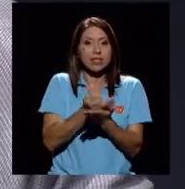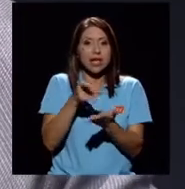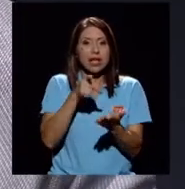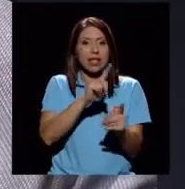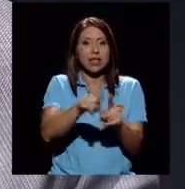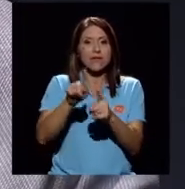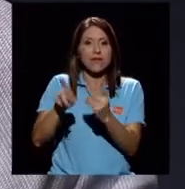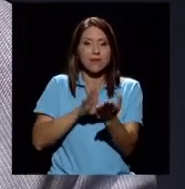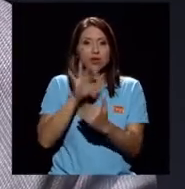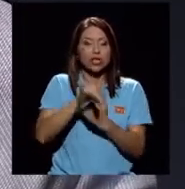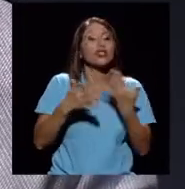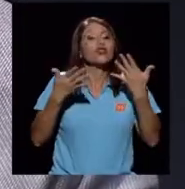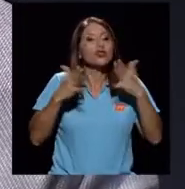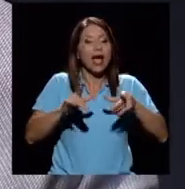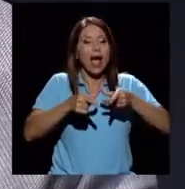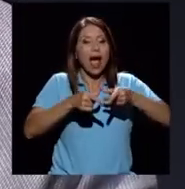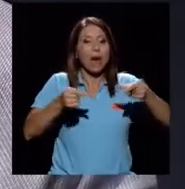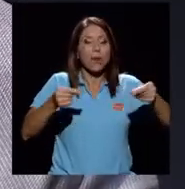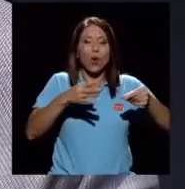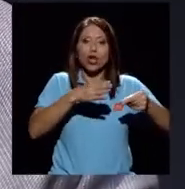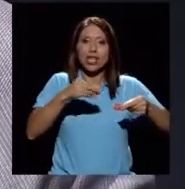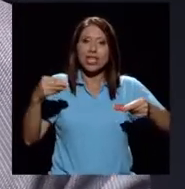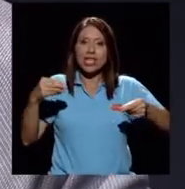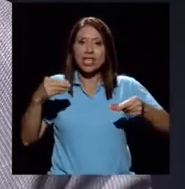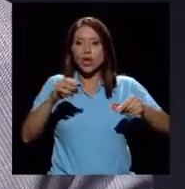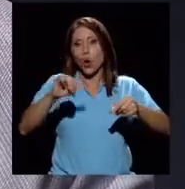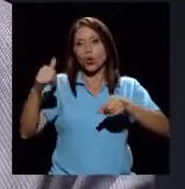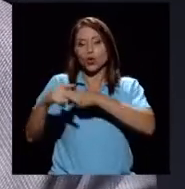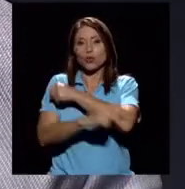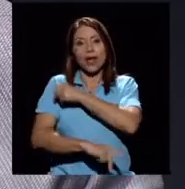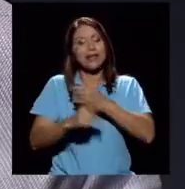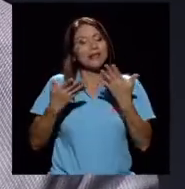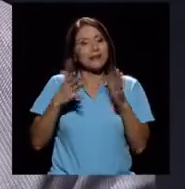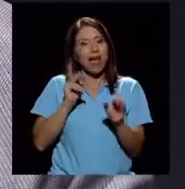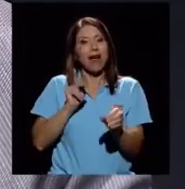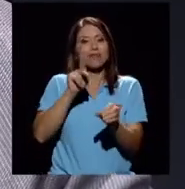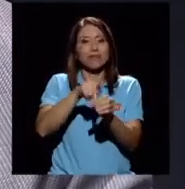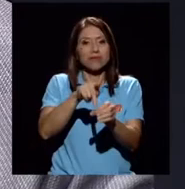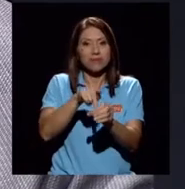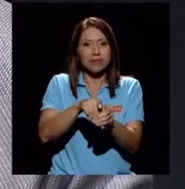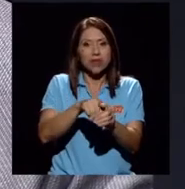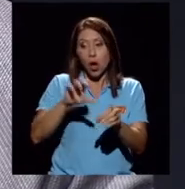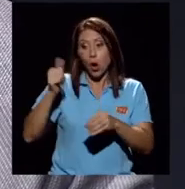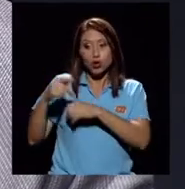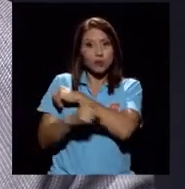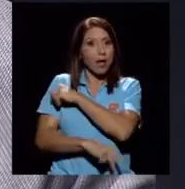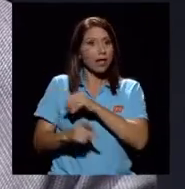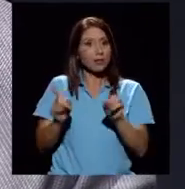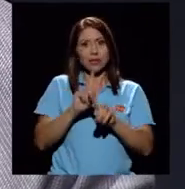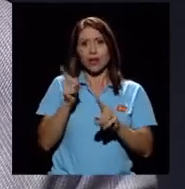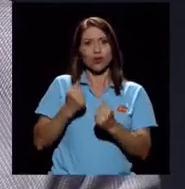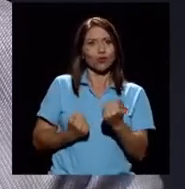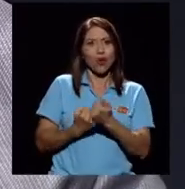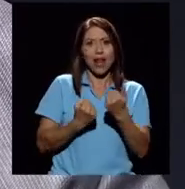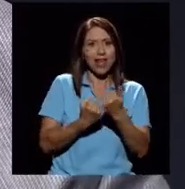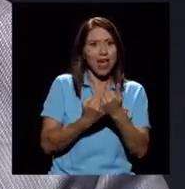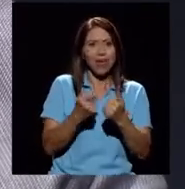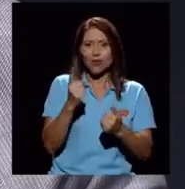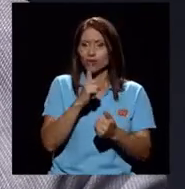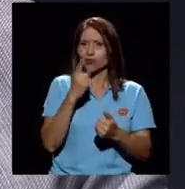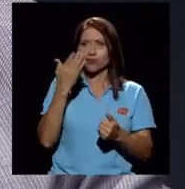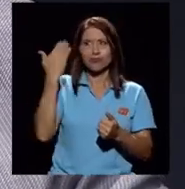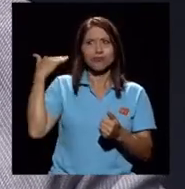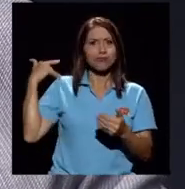japón y este otros países que no son aliados ni mucho menos naturales de